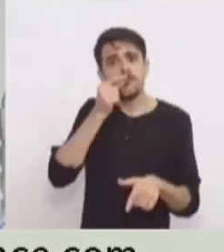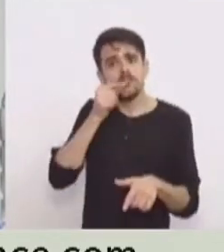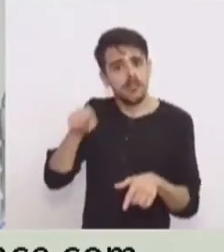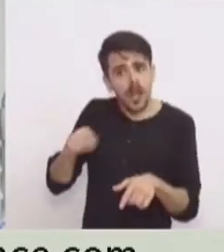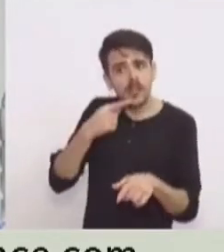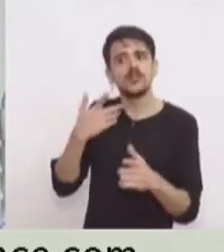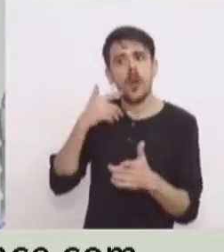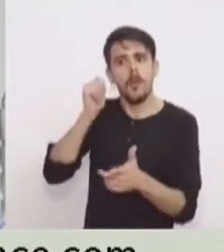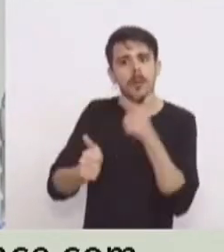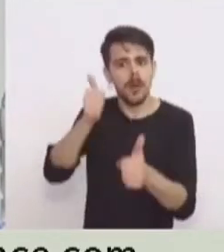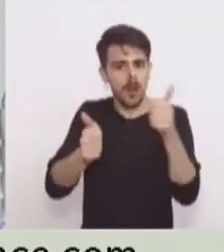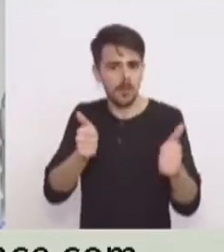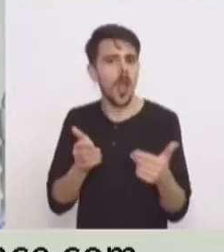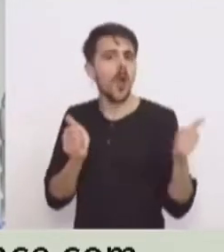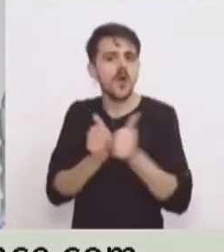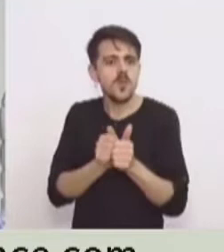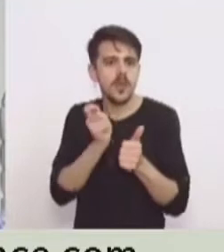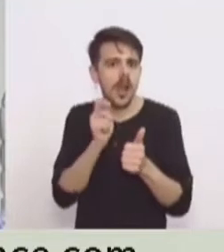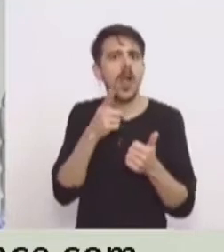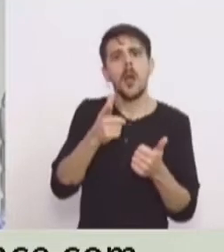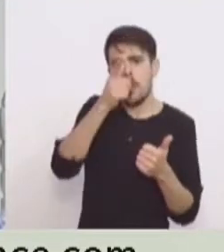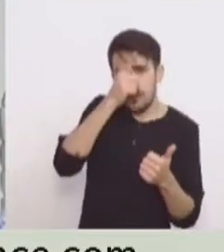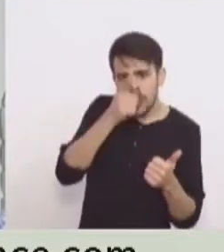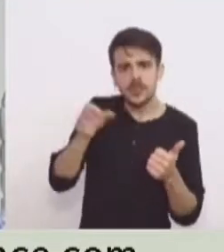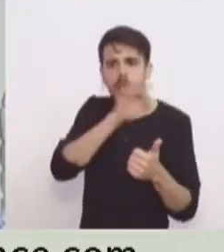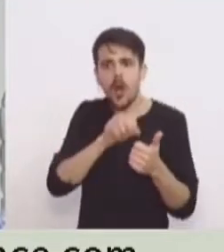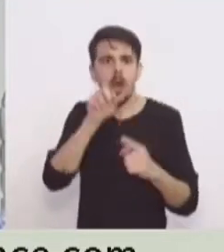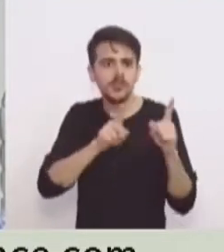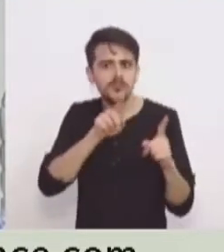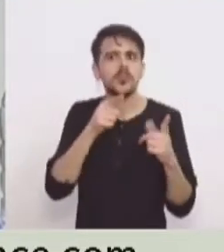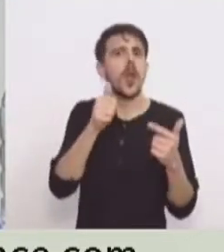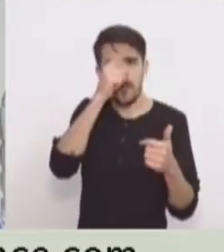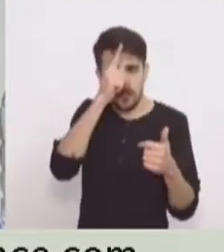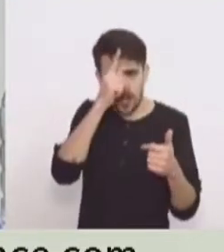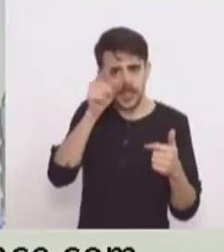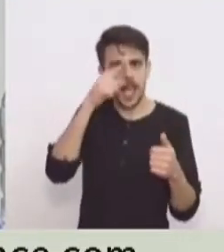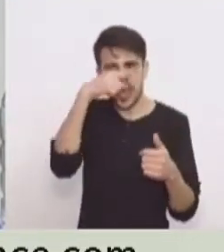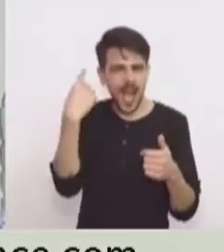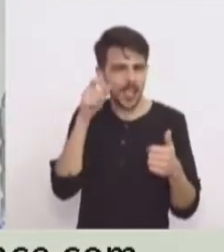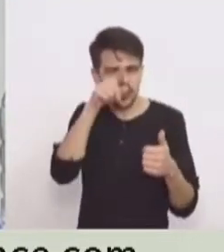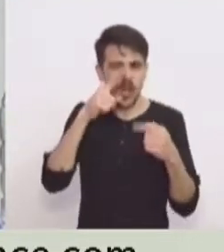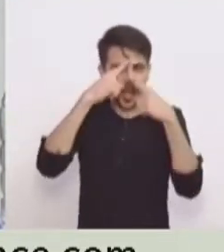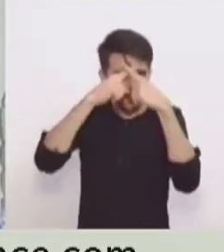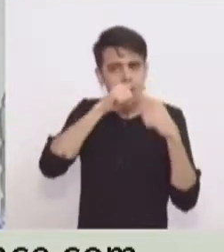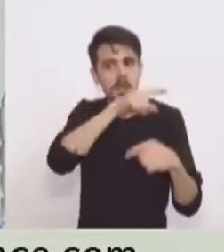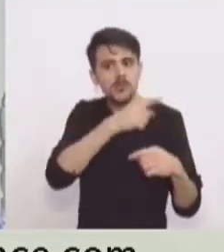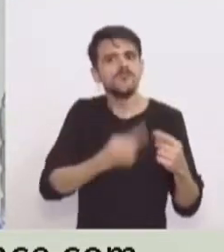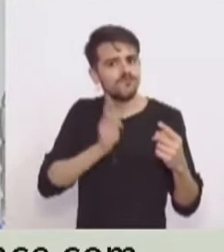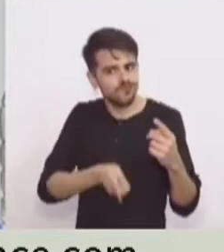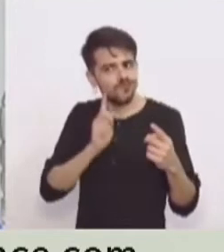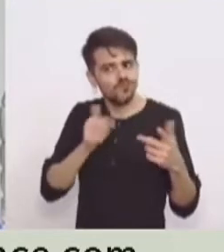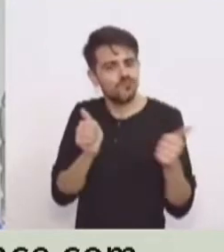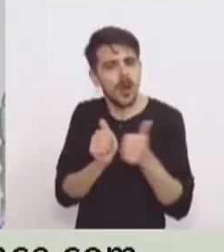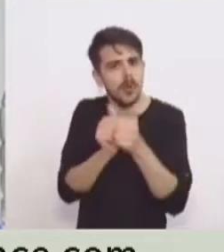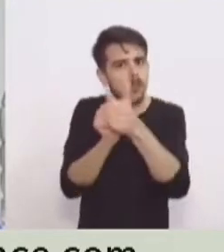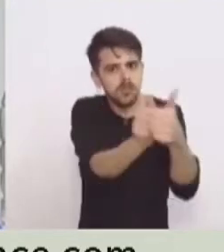la Fuerza de Seguridad Provincial y Federal. Por eso hacemos nuevamente un hincapié. Necesariamente hay que